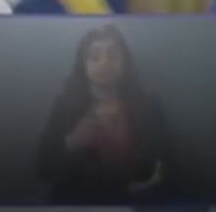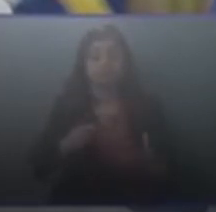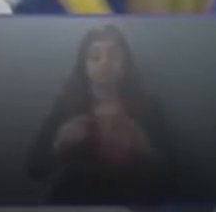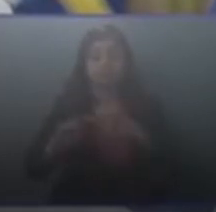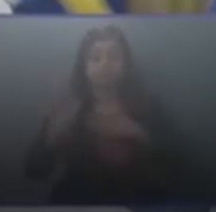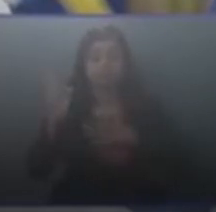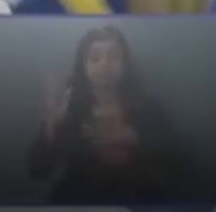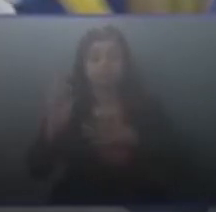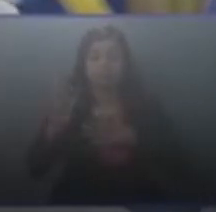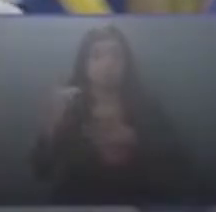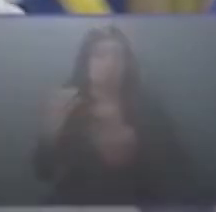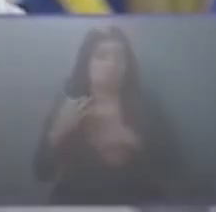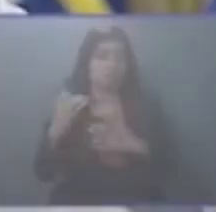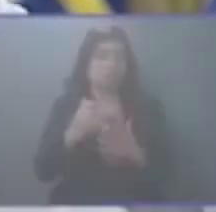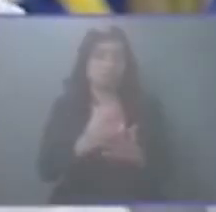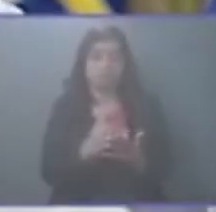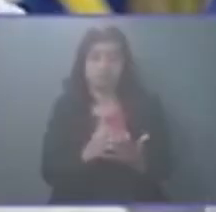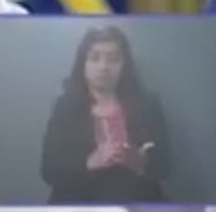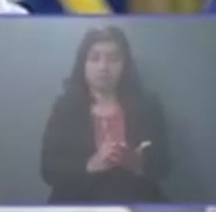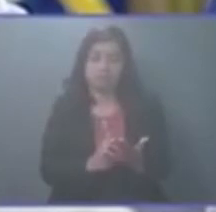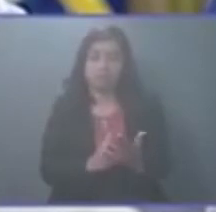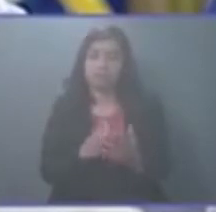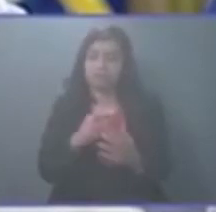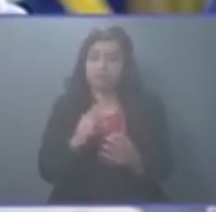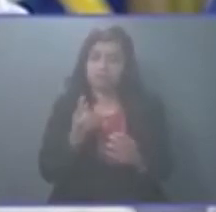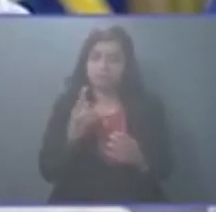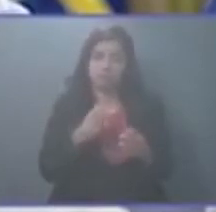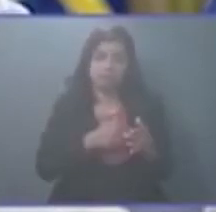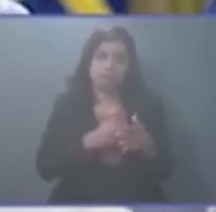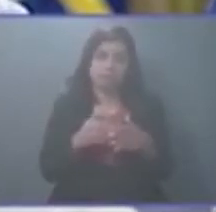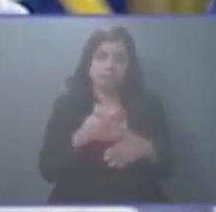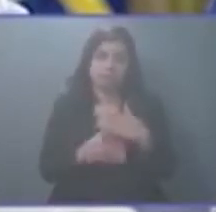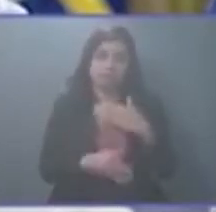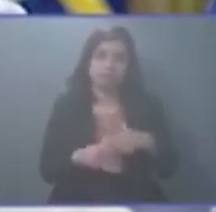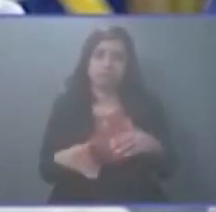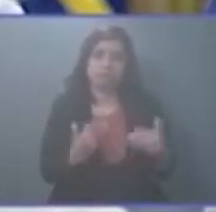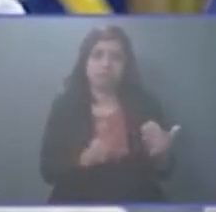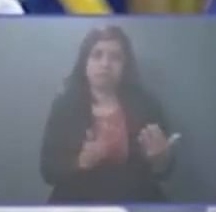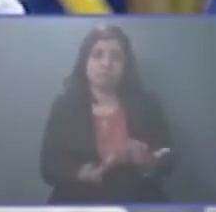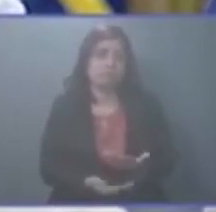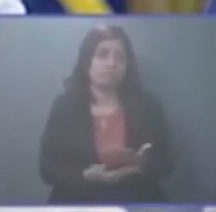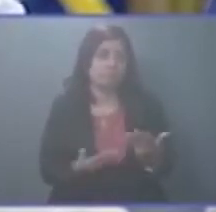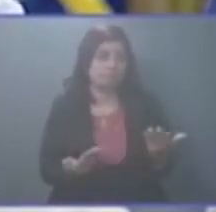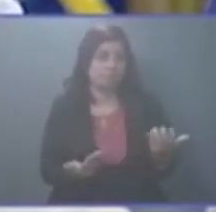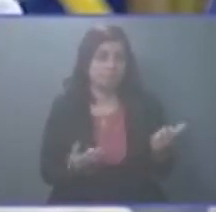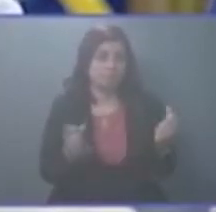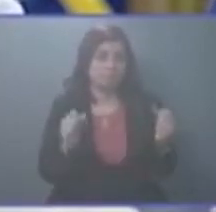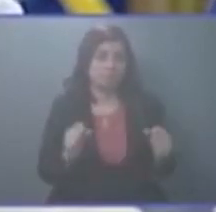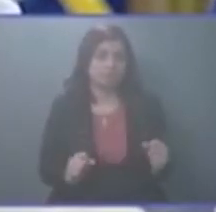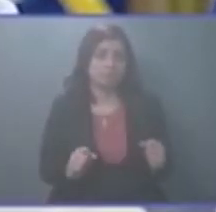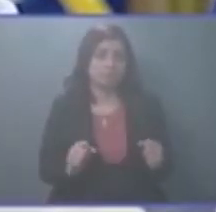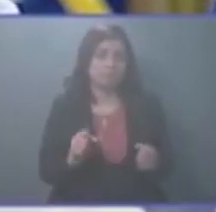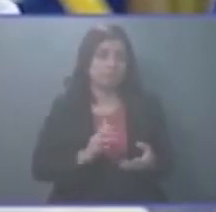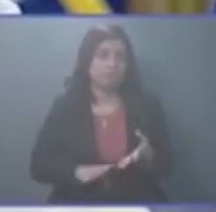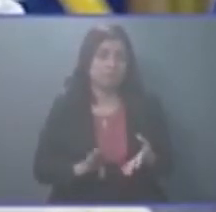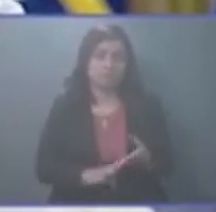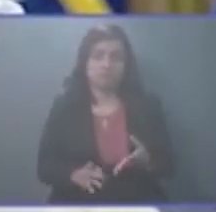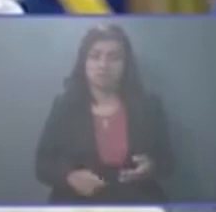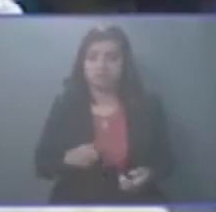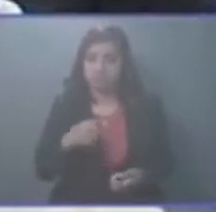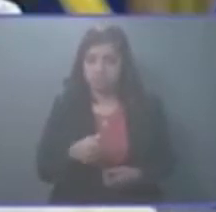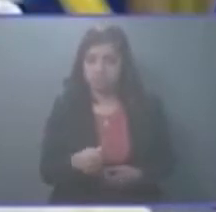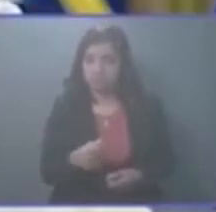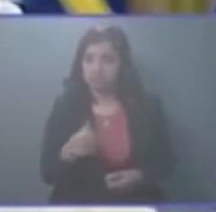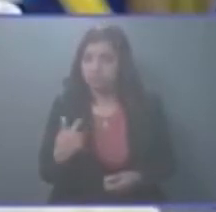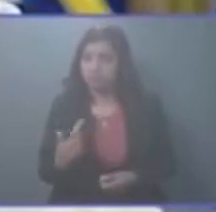con esa demanda que ustedes plantearon desde el principio de que se le reconocía el pago de la indemnización a